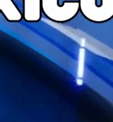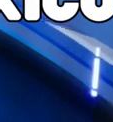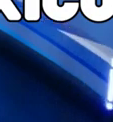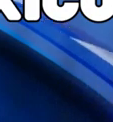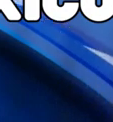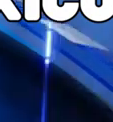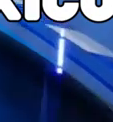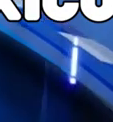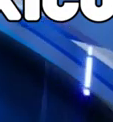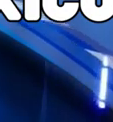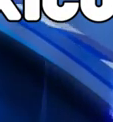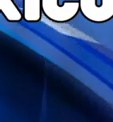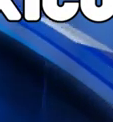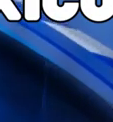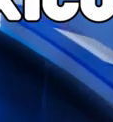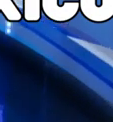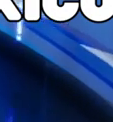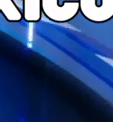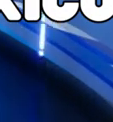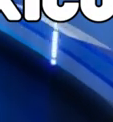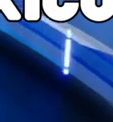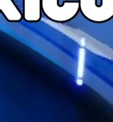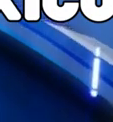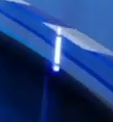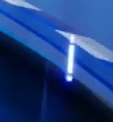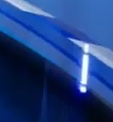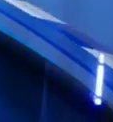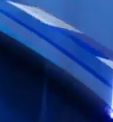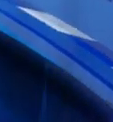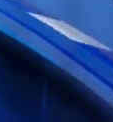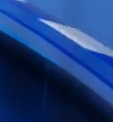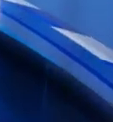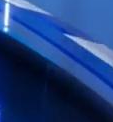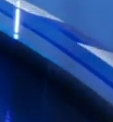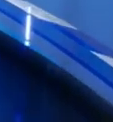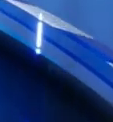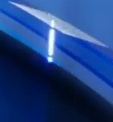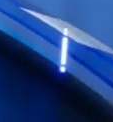una colaboración muy importante en la materia.